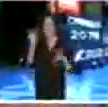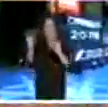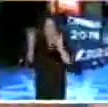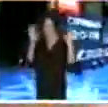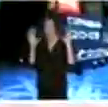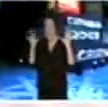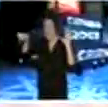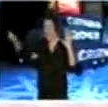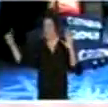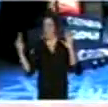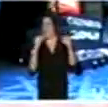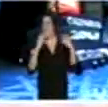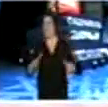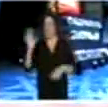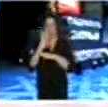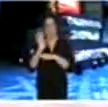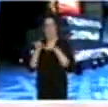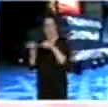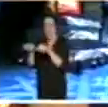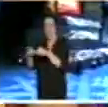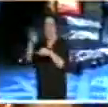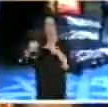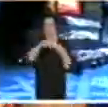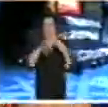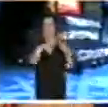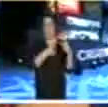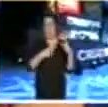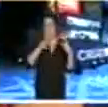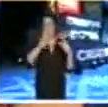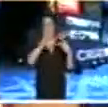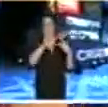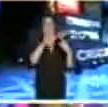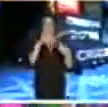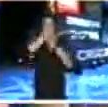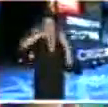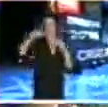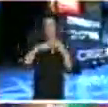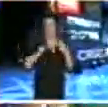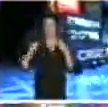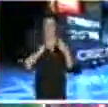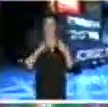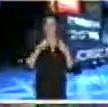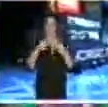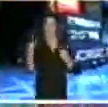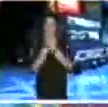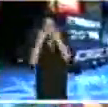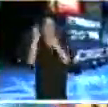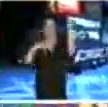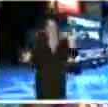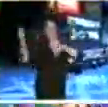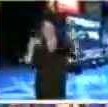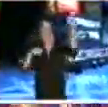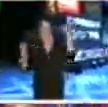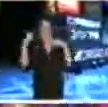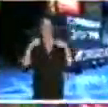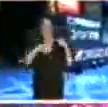papel. Para Cristina hay dos papeles, de aventura y de acción, con solo 300 euros te graba